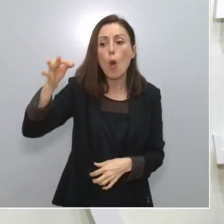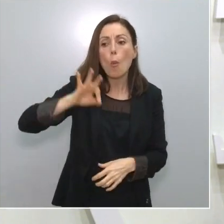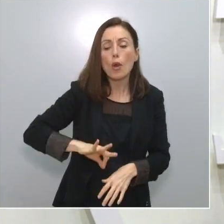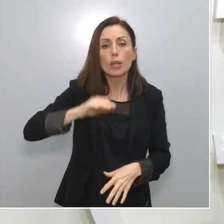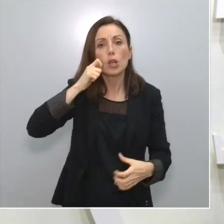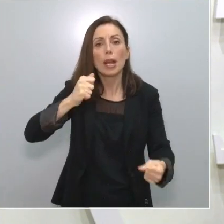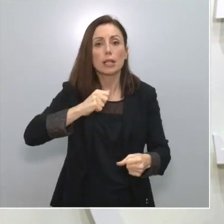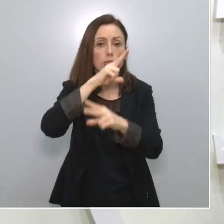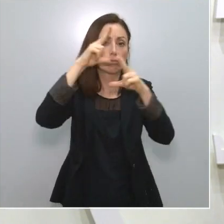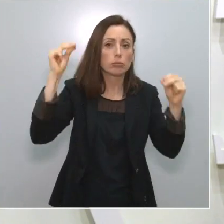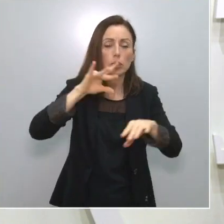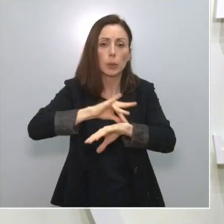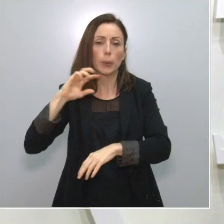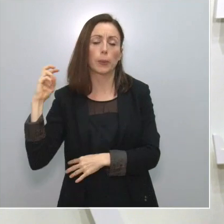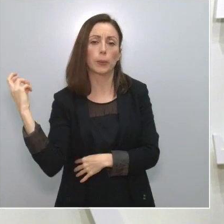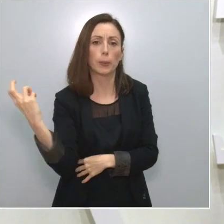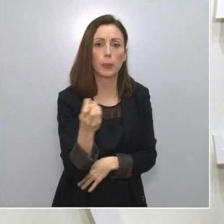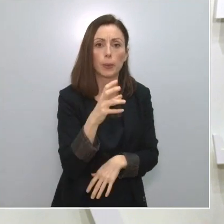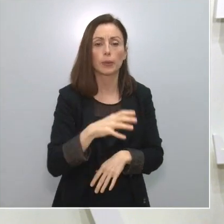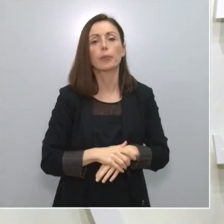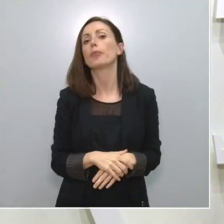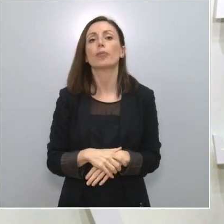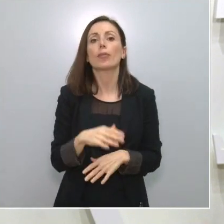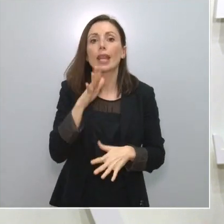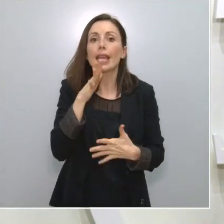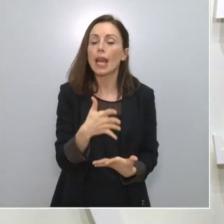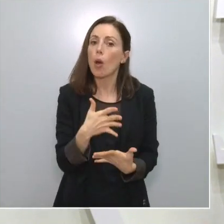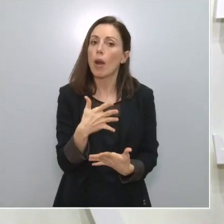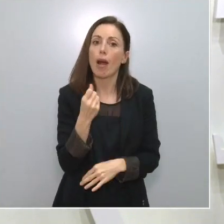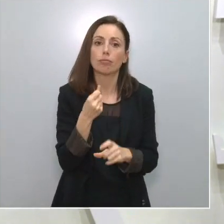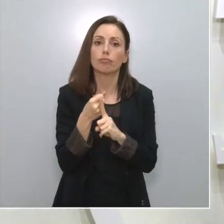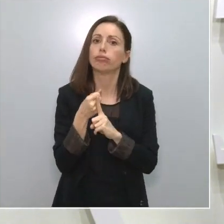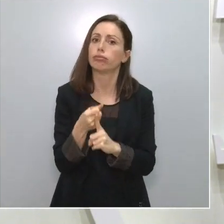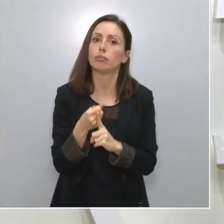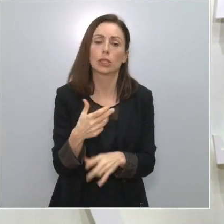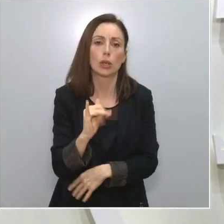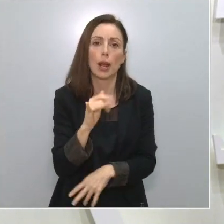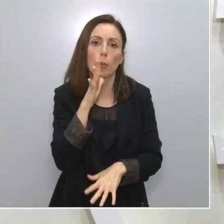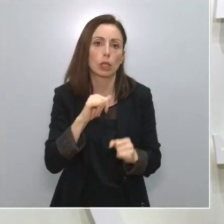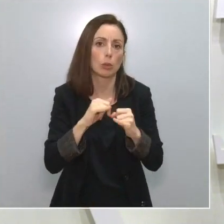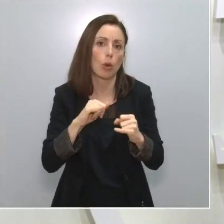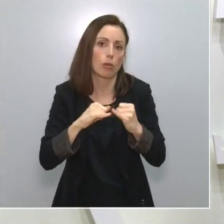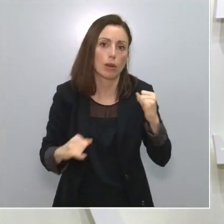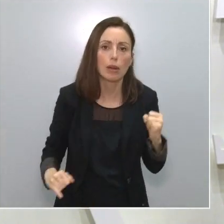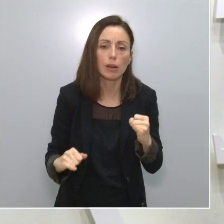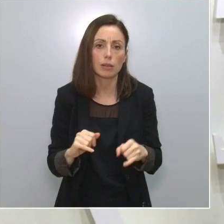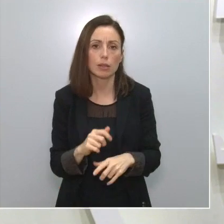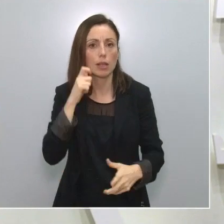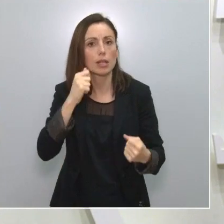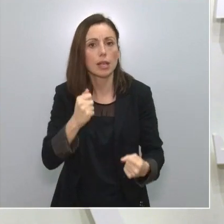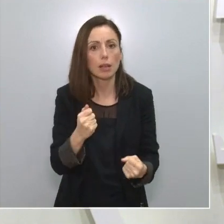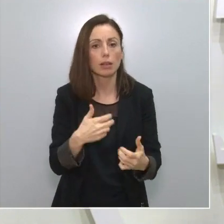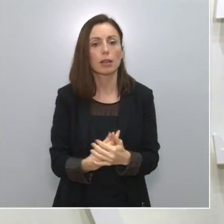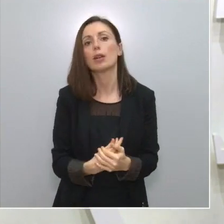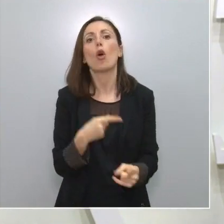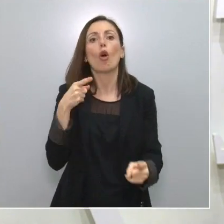de trabajo que actualmente presentan mayor presión asistencial, con el fin de reforzar la atención del 1,5 millones